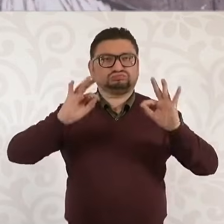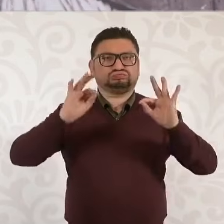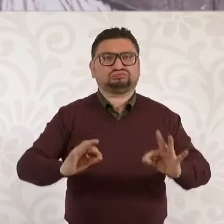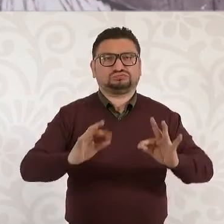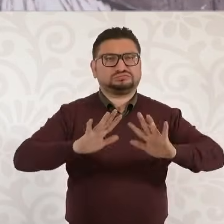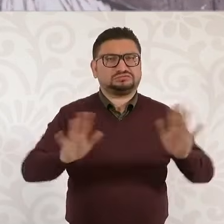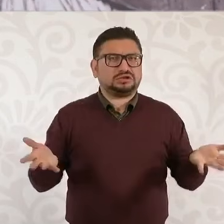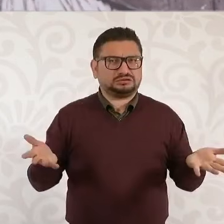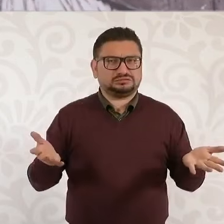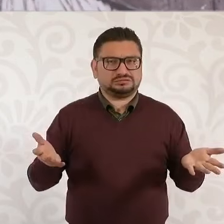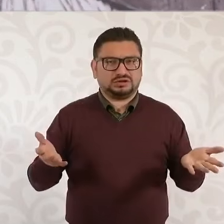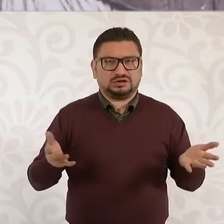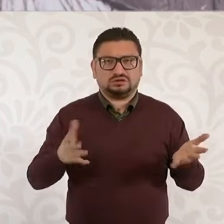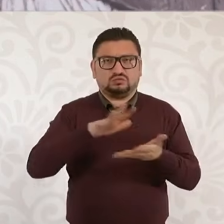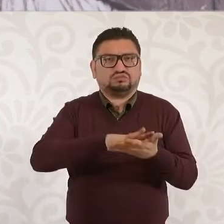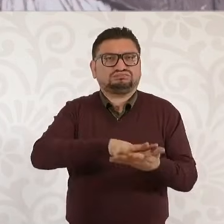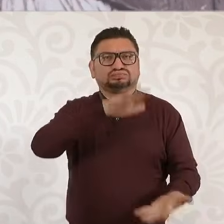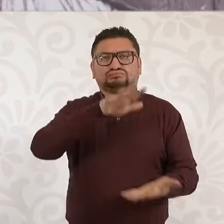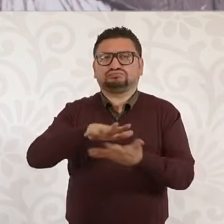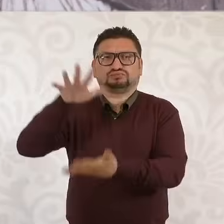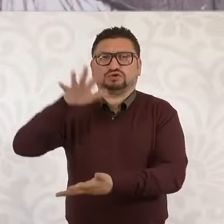resultados también de la mayoría de